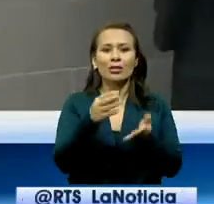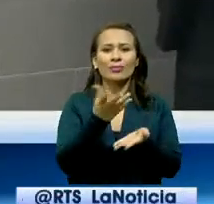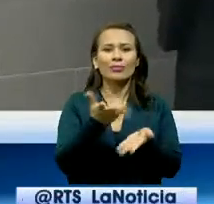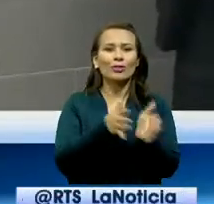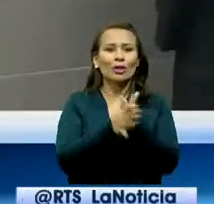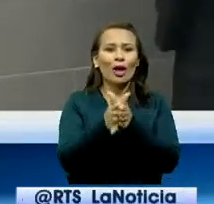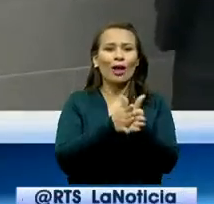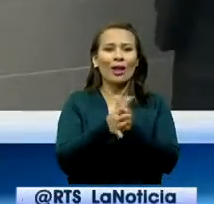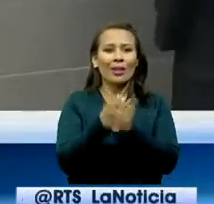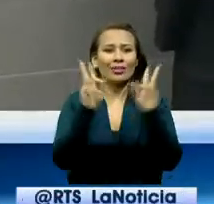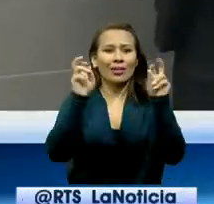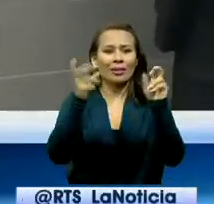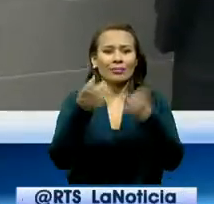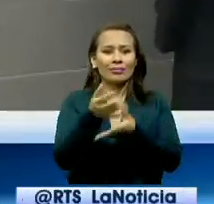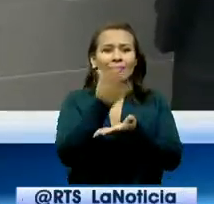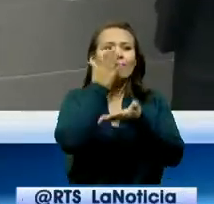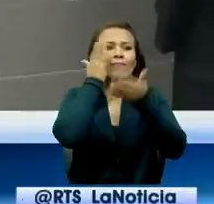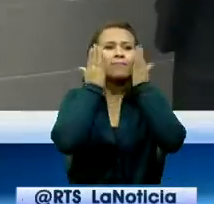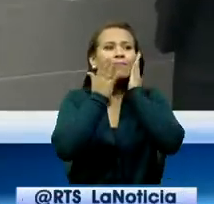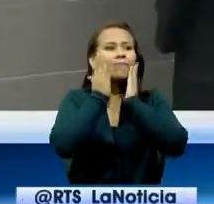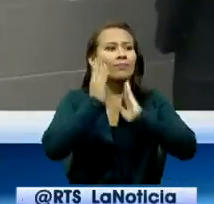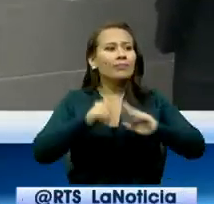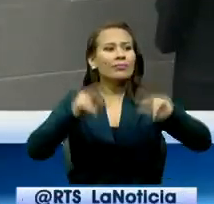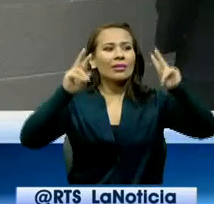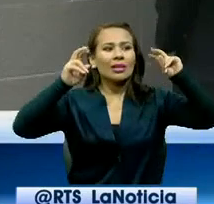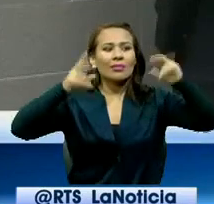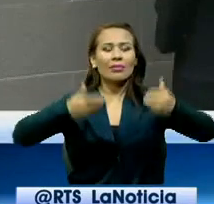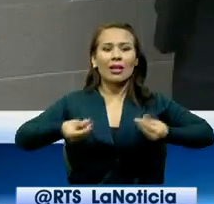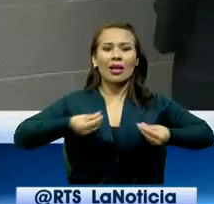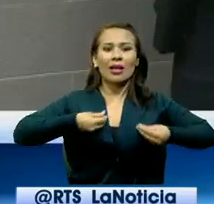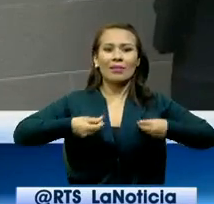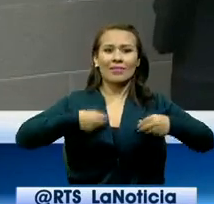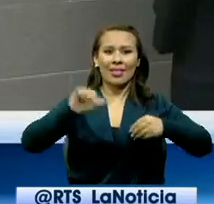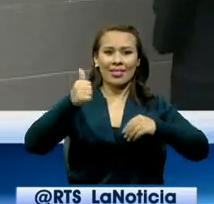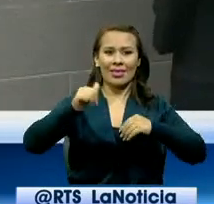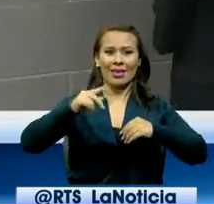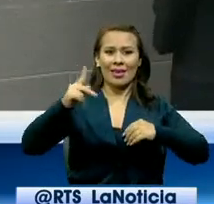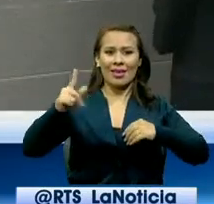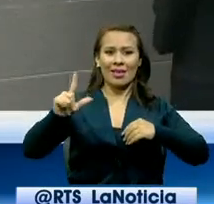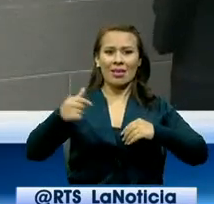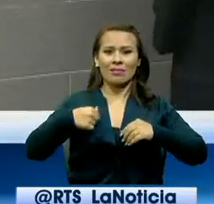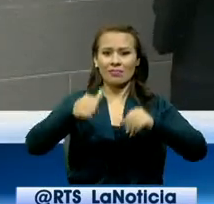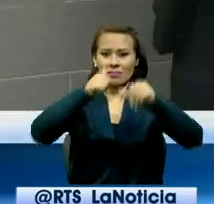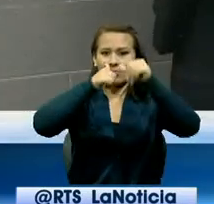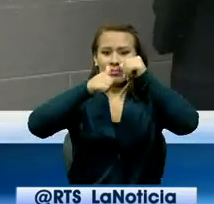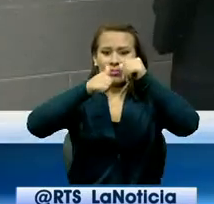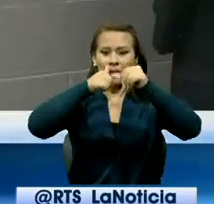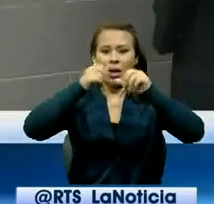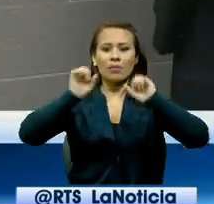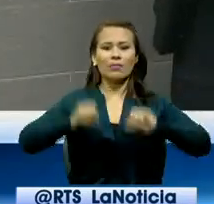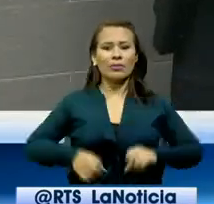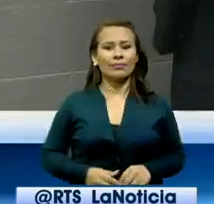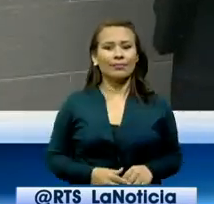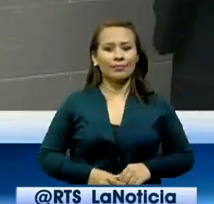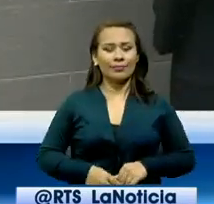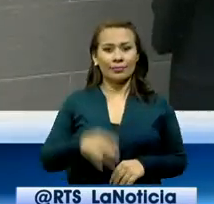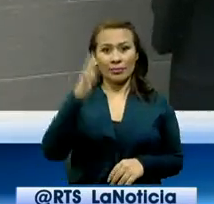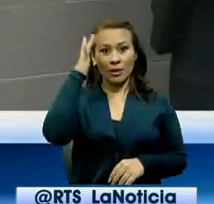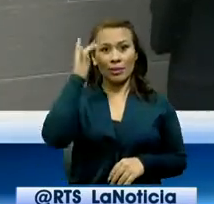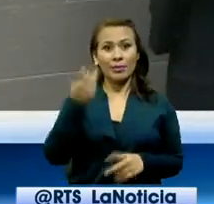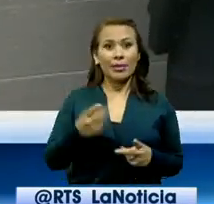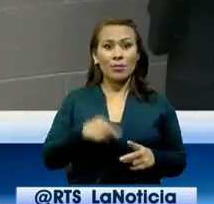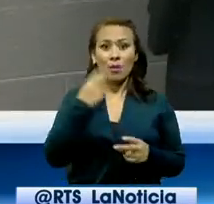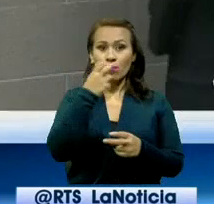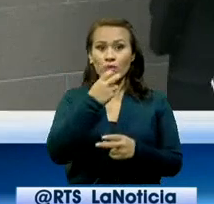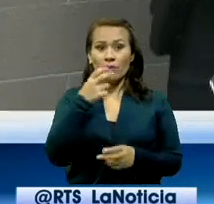chocolate, de lo que dice en el tarro, por eso el color, se trató de camuflar 10 kilos de alcaloide en primera instancia que dio las pruebas, porque las pruebas también con